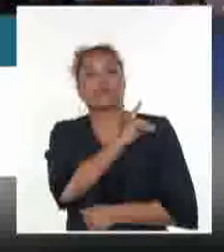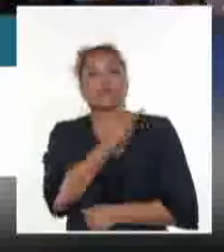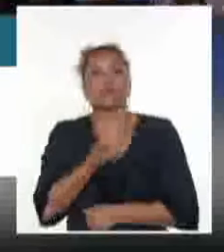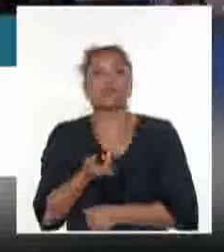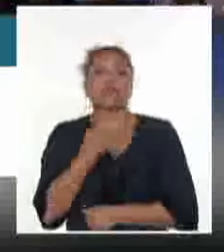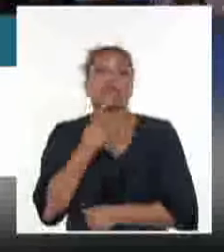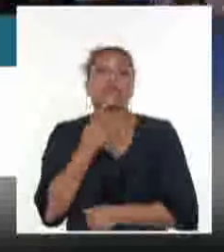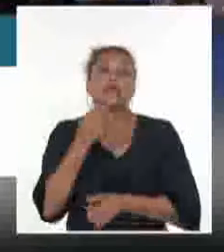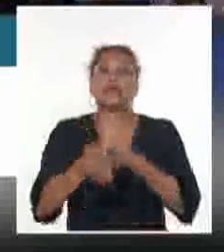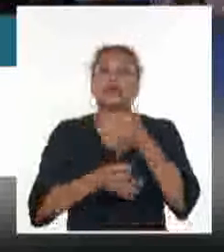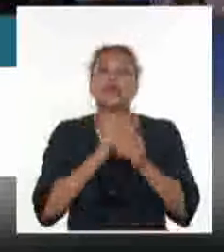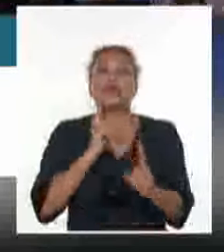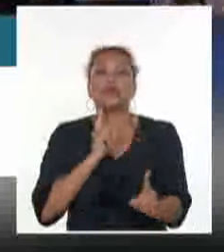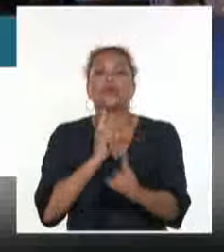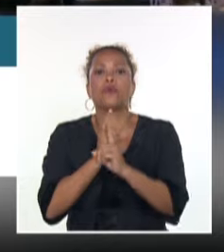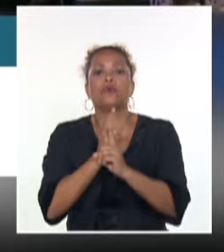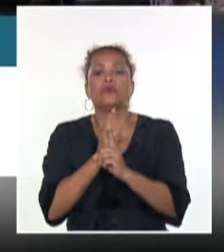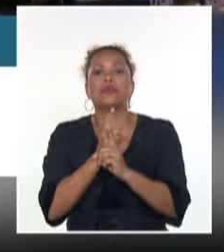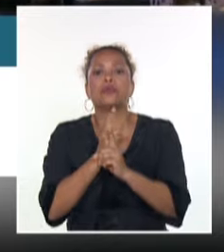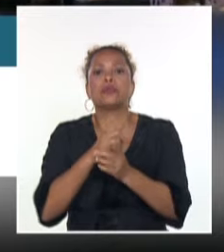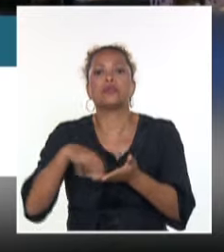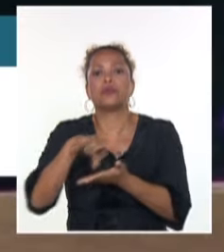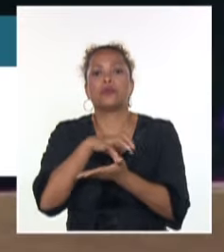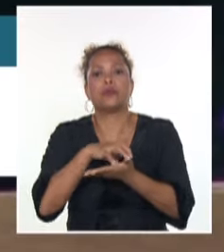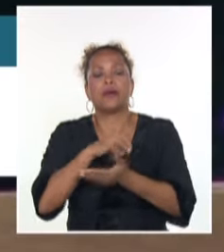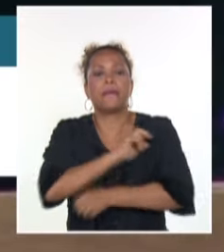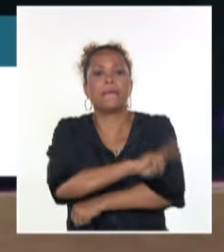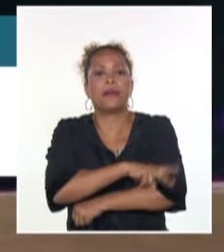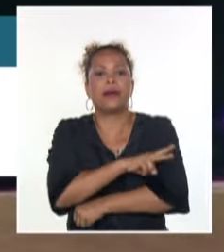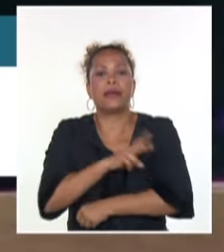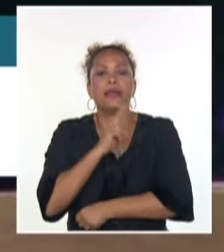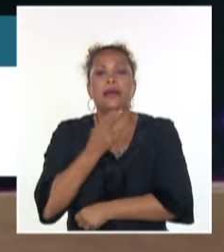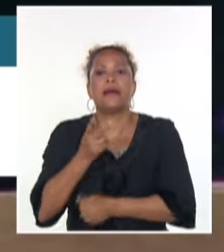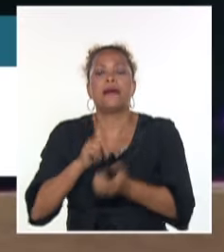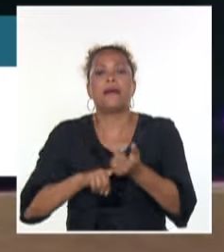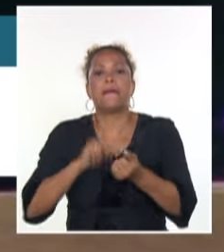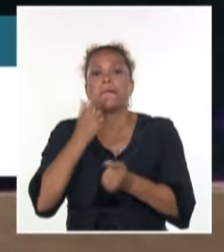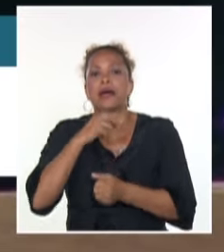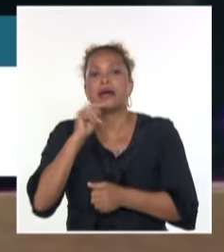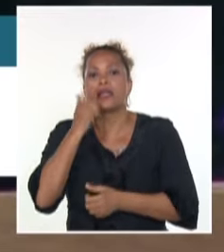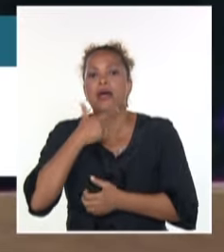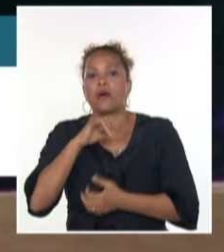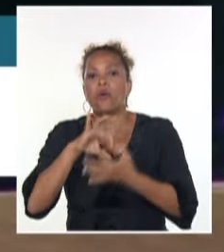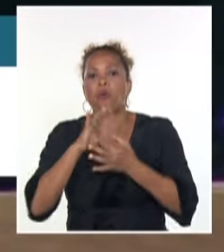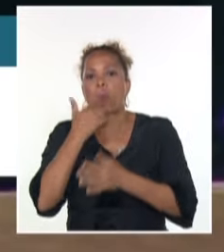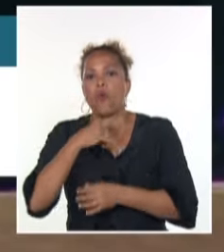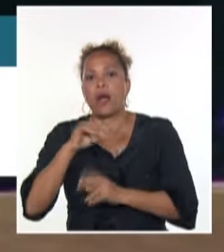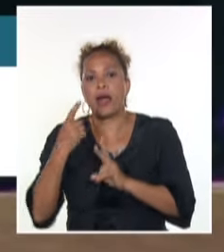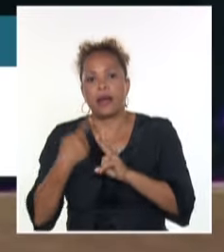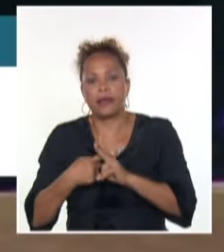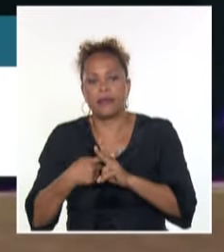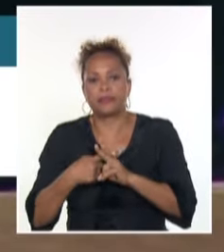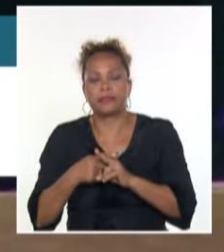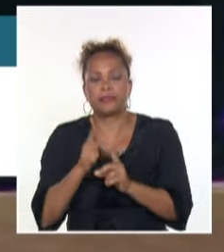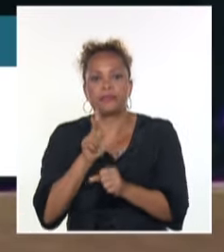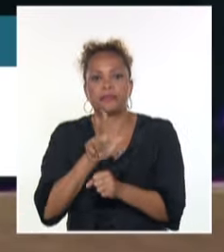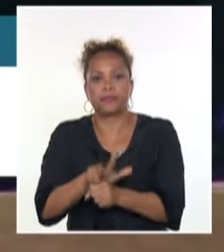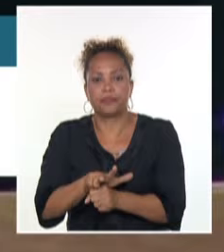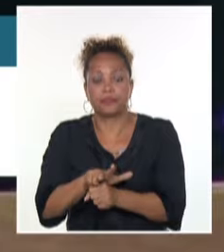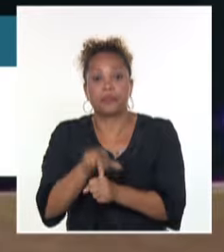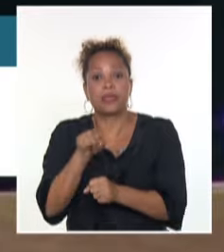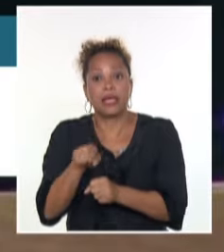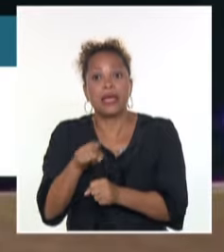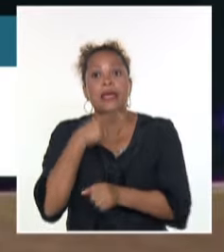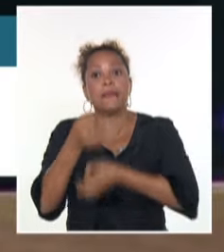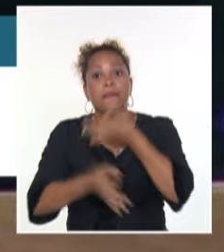durante un encuentro celebrado en Asunción, Paraguay. Durante ese evento de la OEA, Estados Unidos recibió reclamos de diferentes naciones para sacar a Cuba